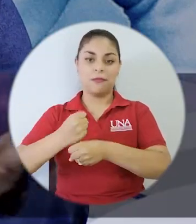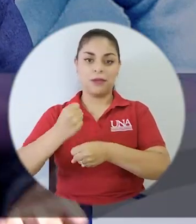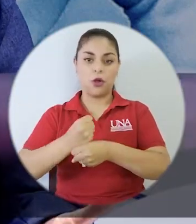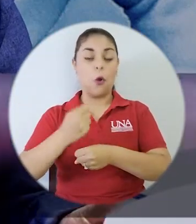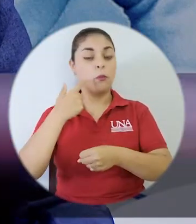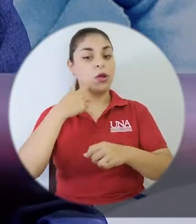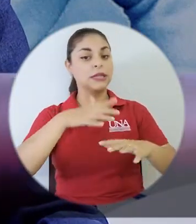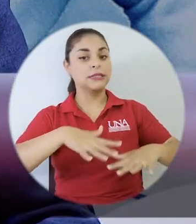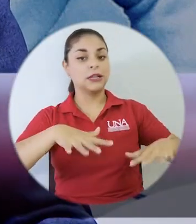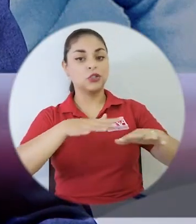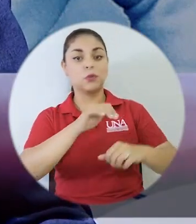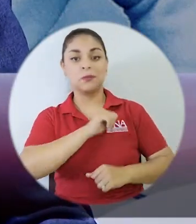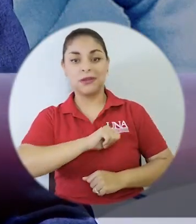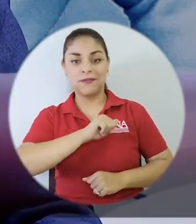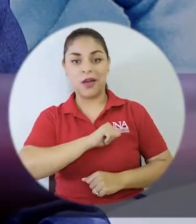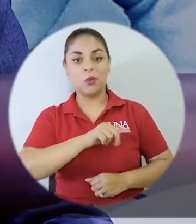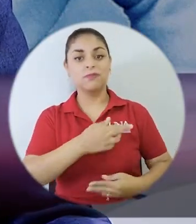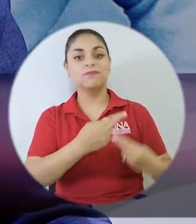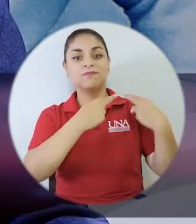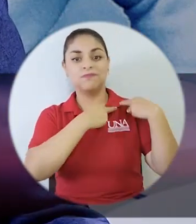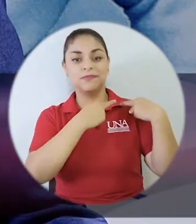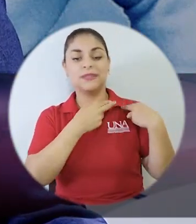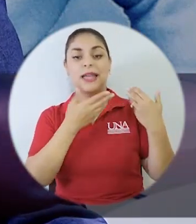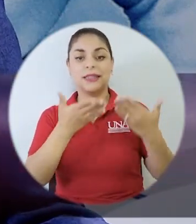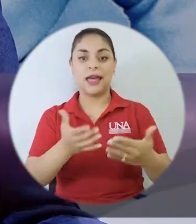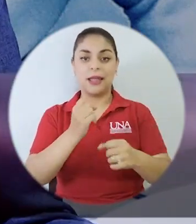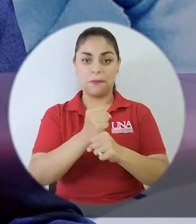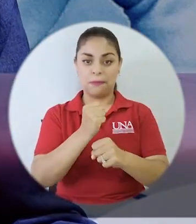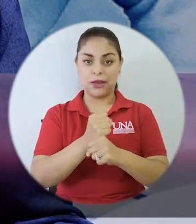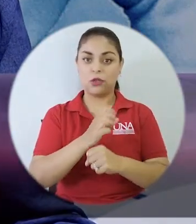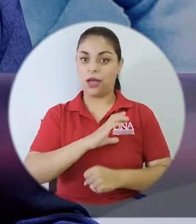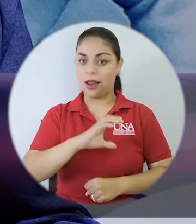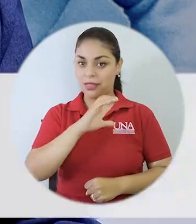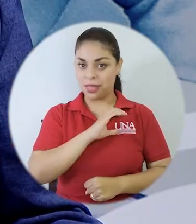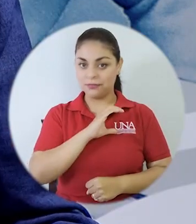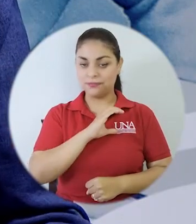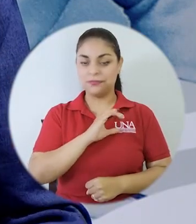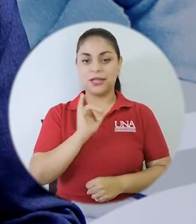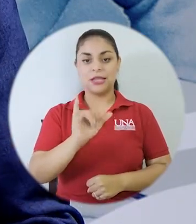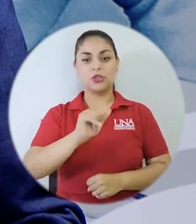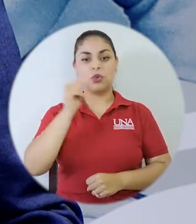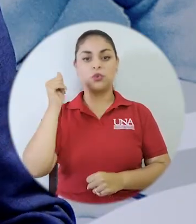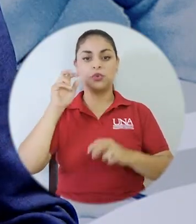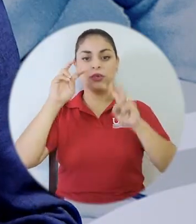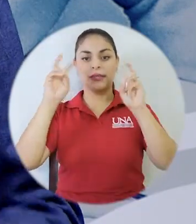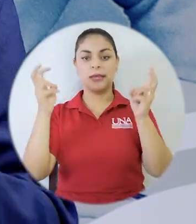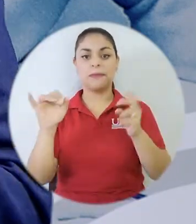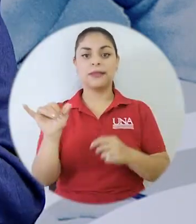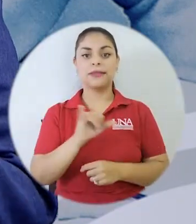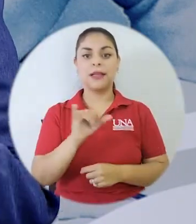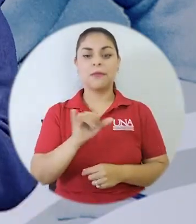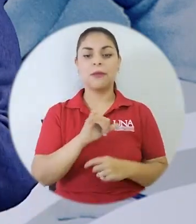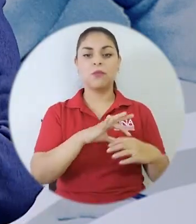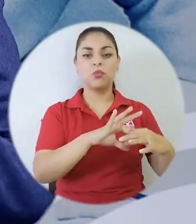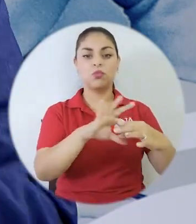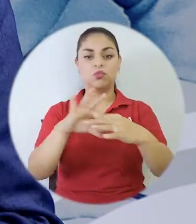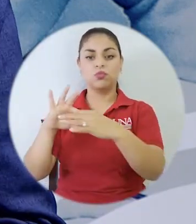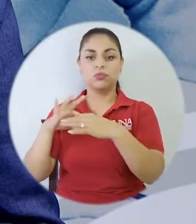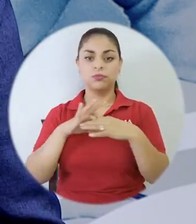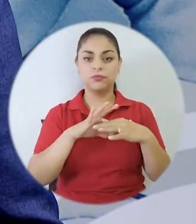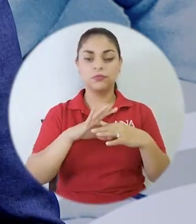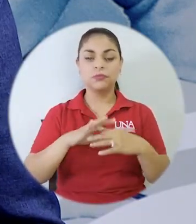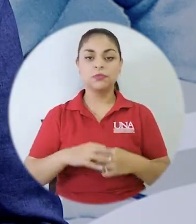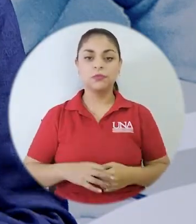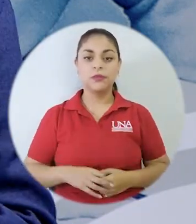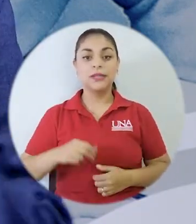privado, su gran responsabilidad es generar empleo y empleo de calidad. Entonces ese es otro tema también que están muy